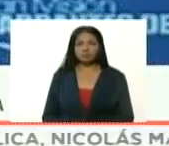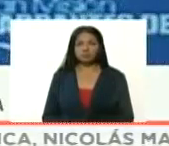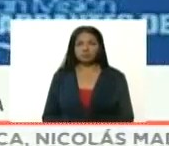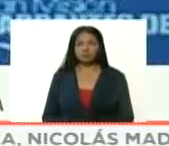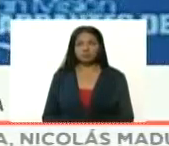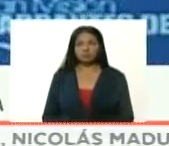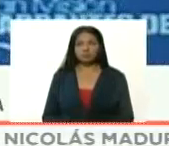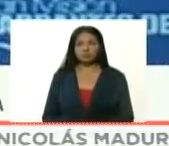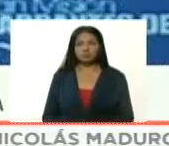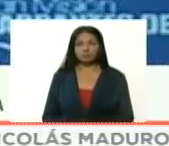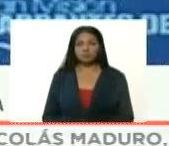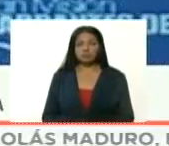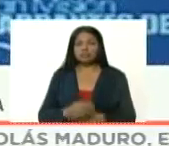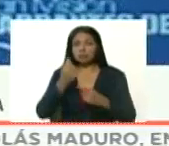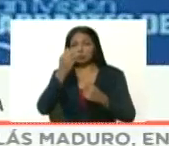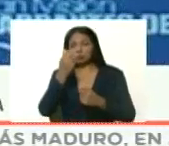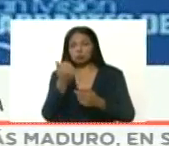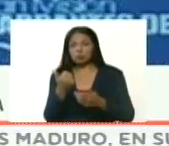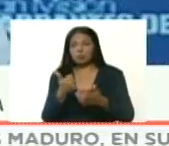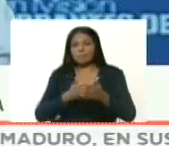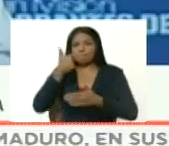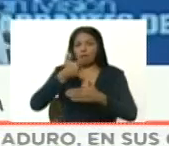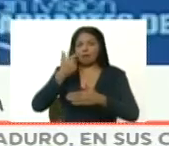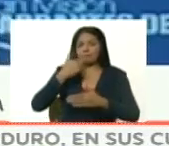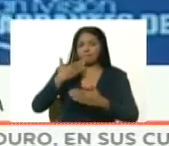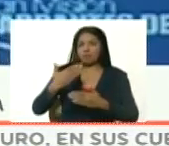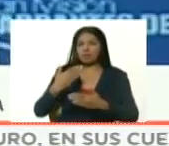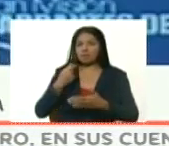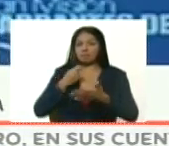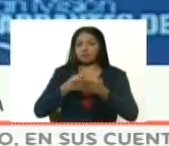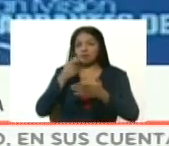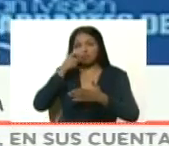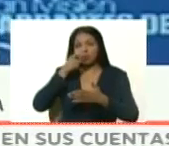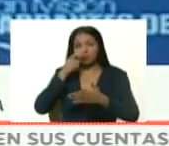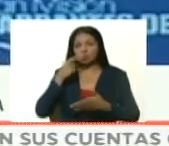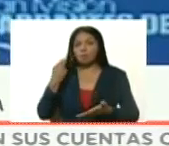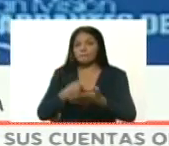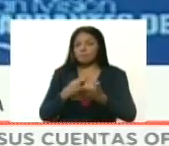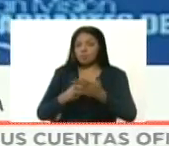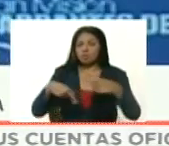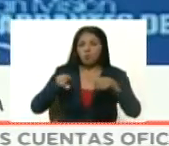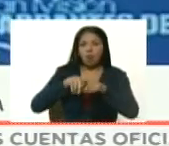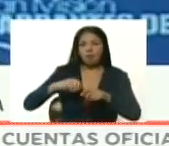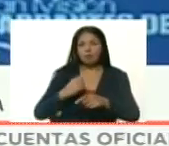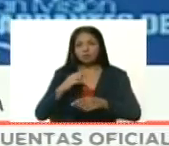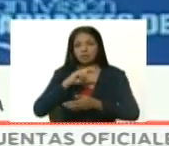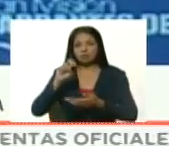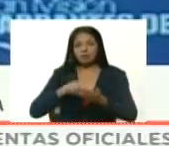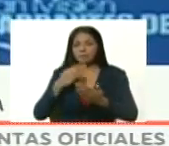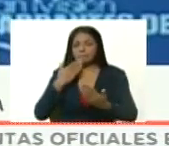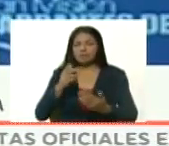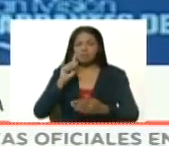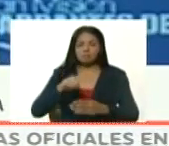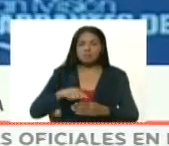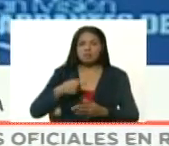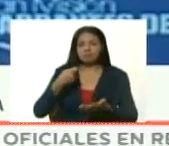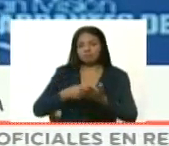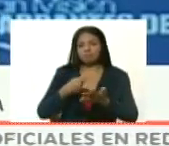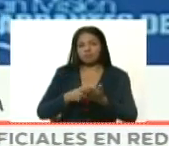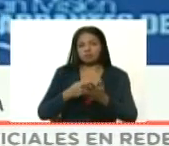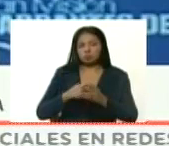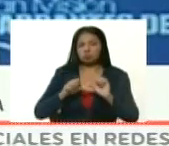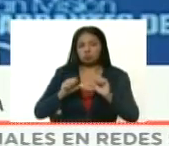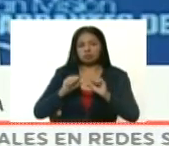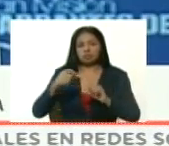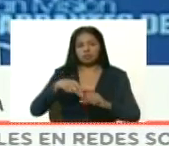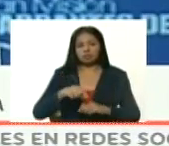Igualmente, recursos adicionales. La inversión, la seguridad merita inversión. La Policía Nacional necesita inversión